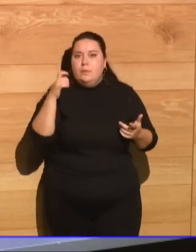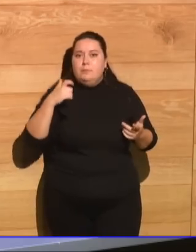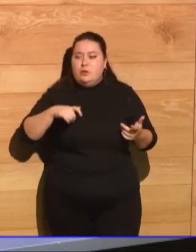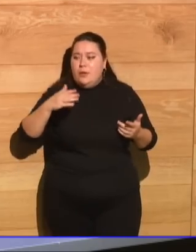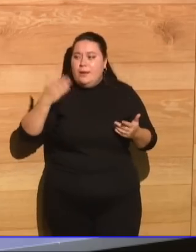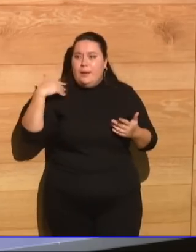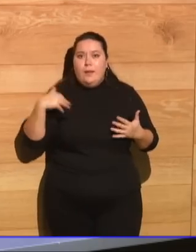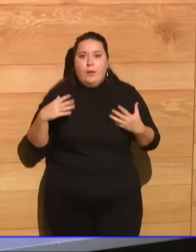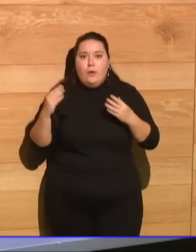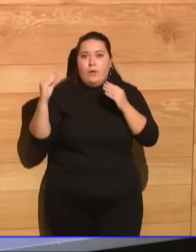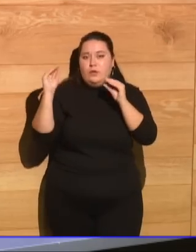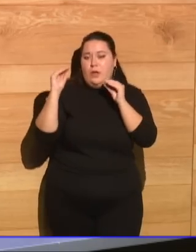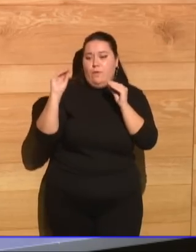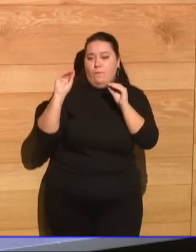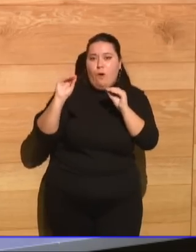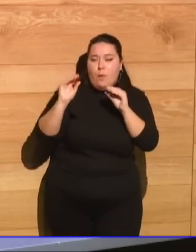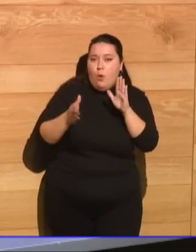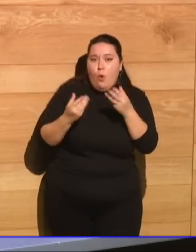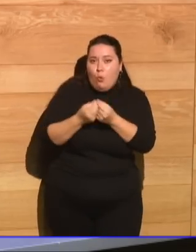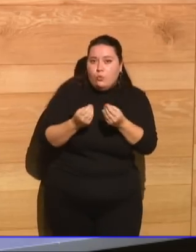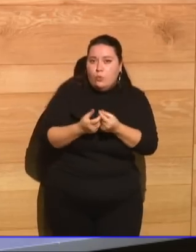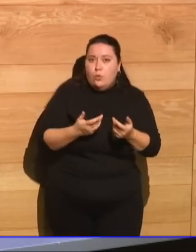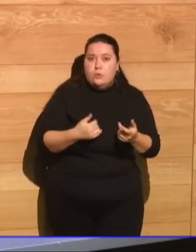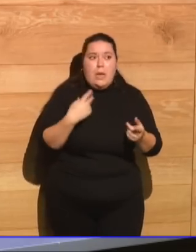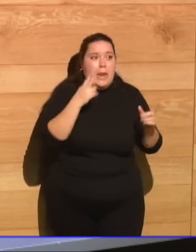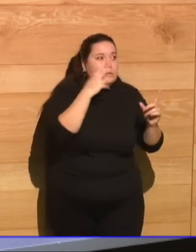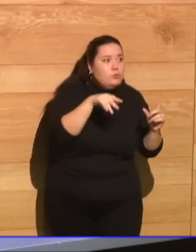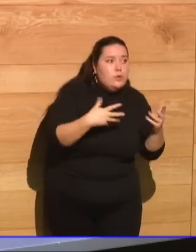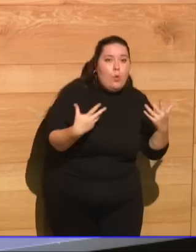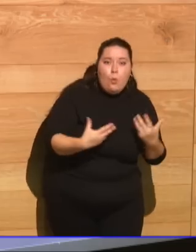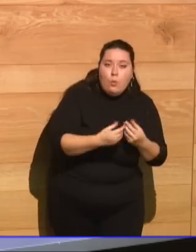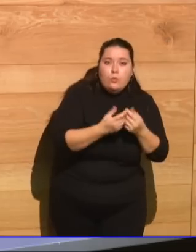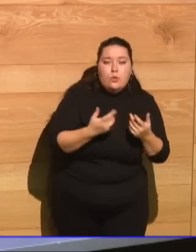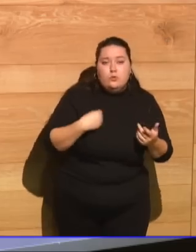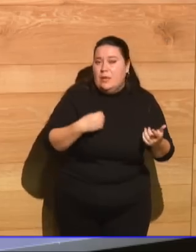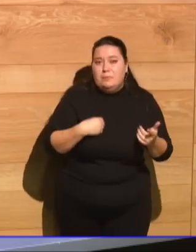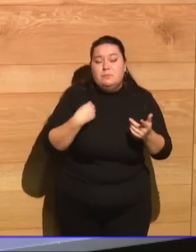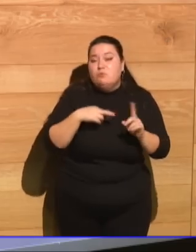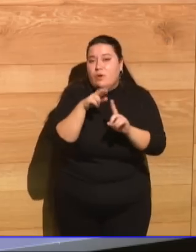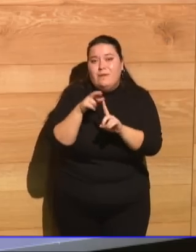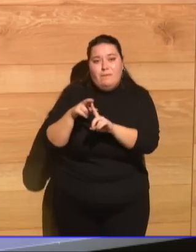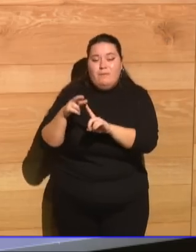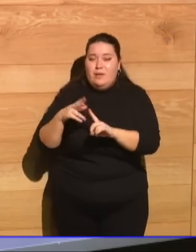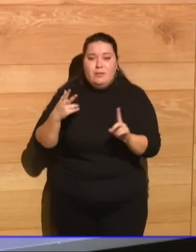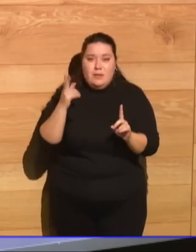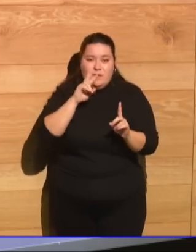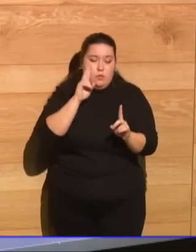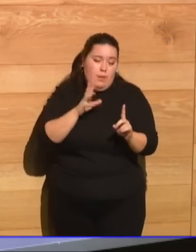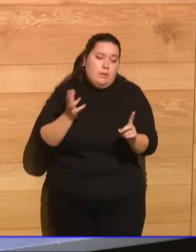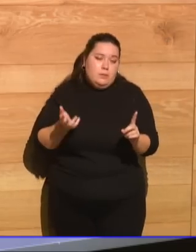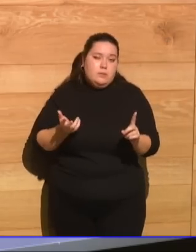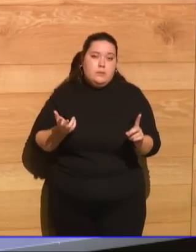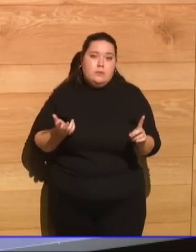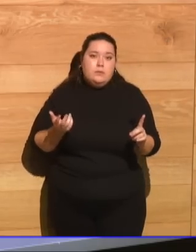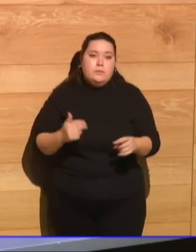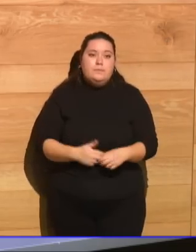con él, yendo a las exposiciones a las que él iba y con, en fin, los mismos referentes visuales y empezando los